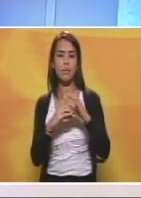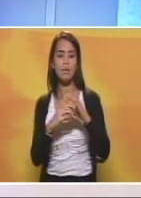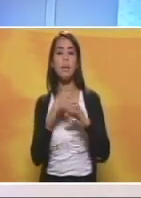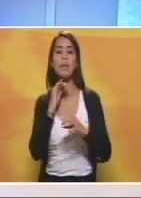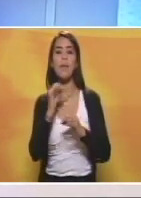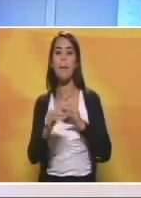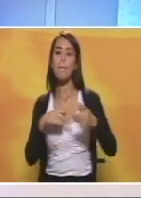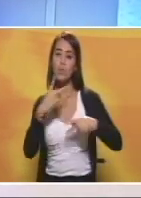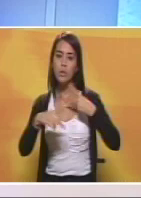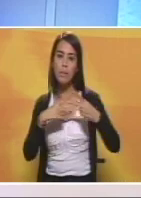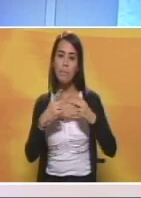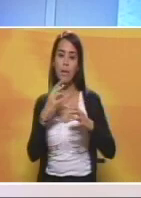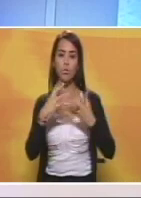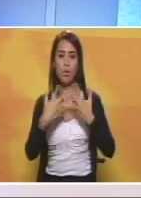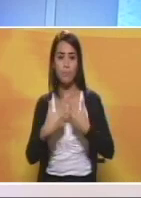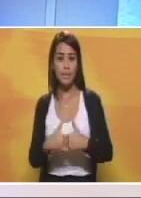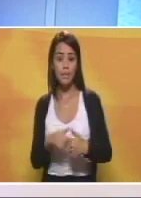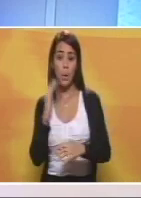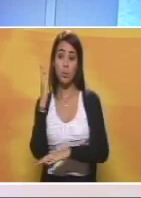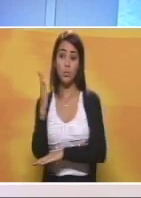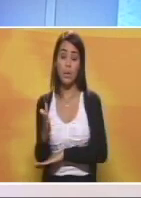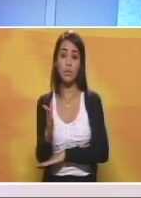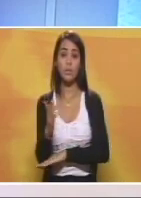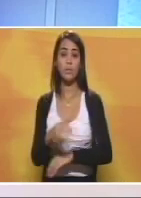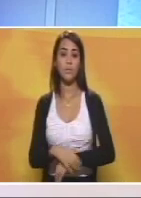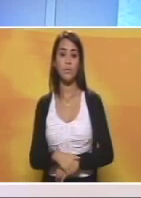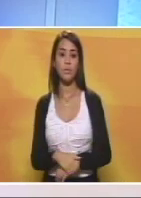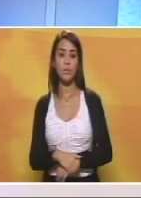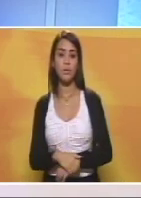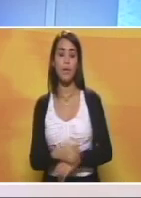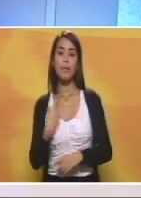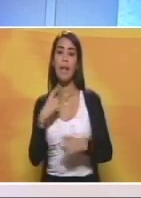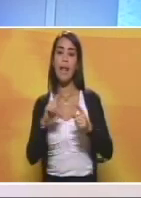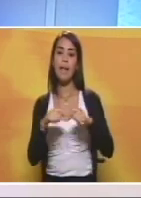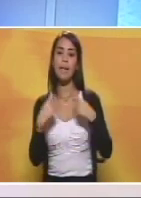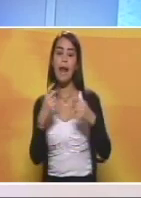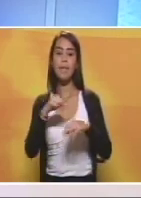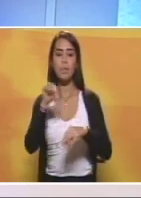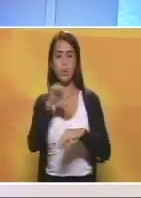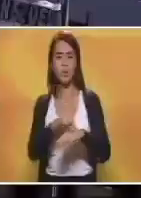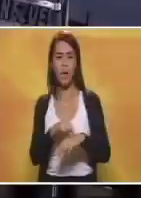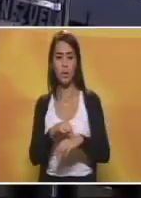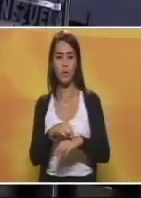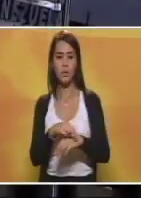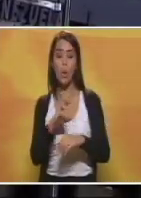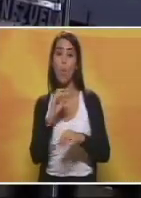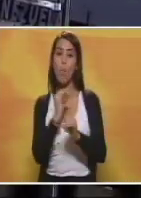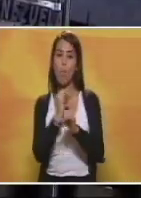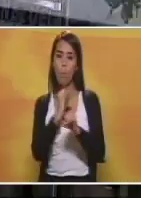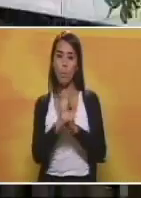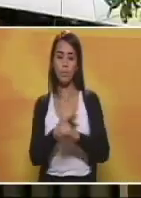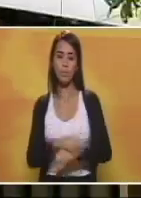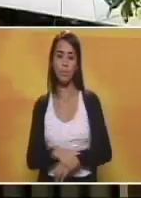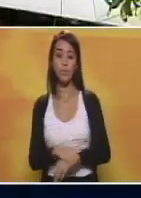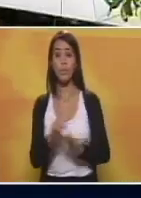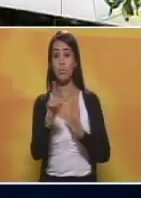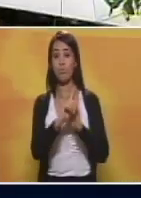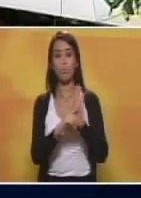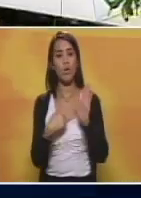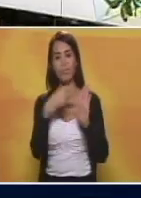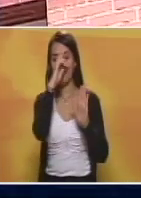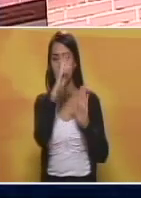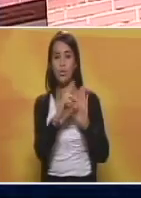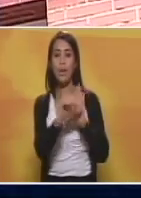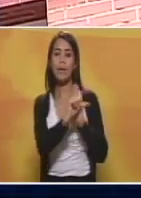inicio de un procedimiento administrativo sancionatorio al medio electrónico del nacional web conatel indicó que el portal incumplió con el artículo